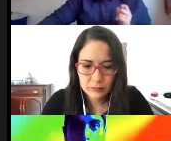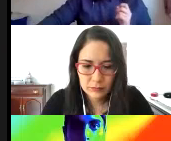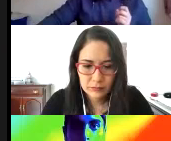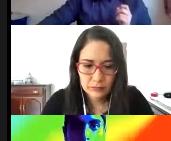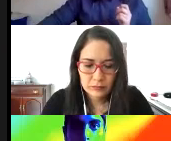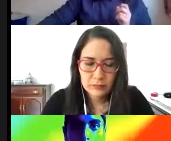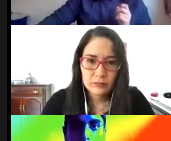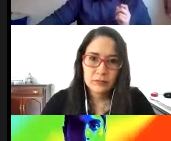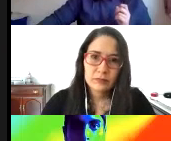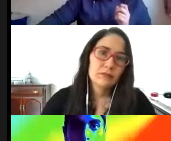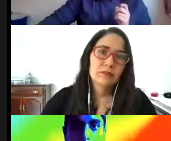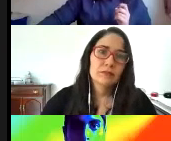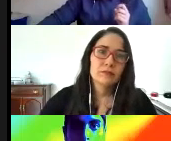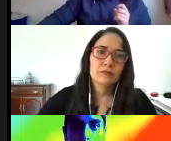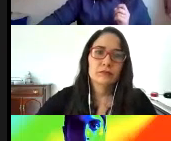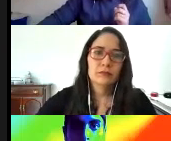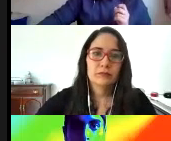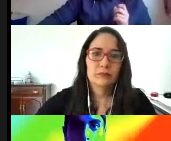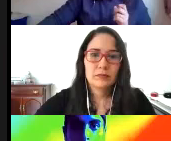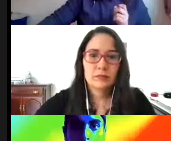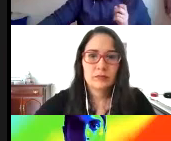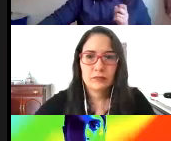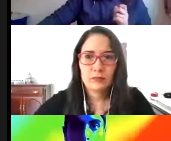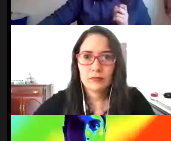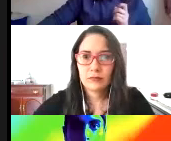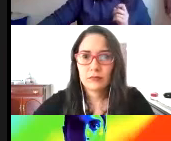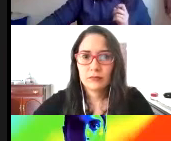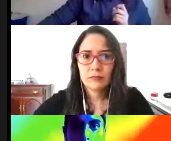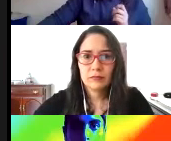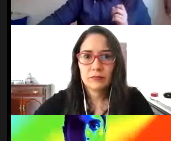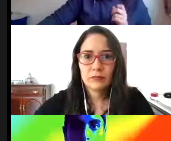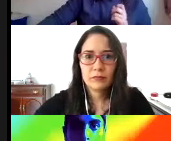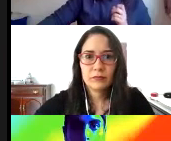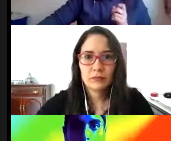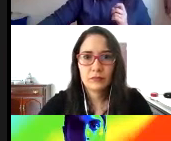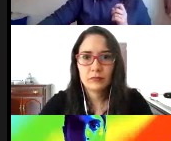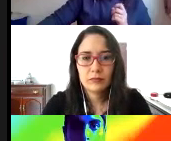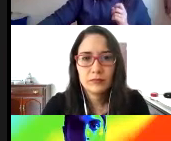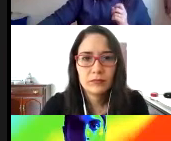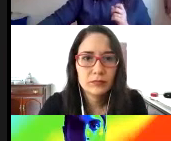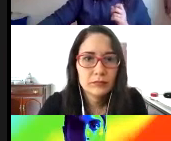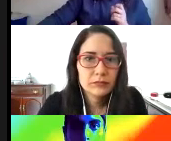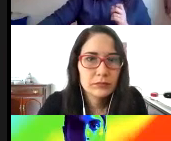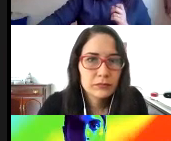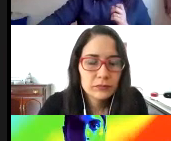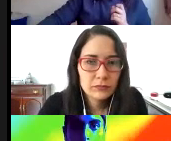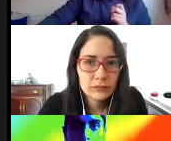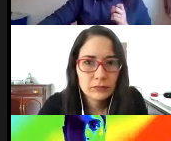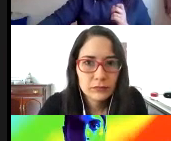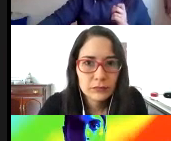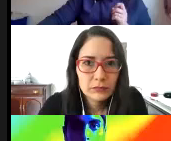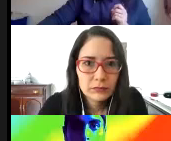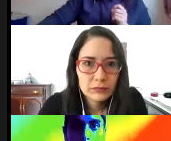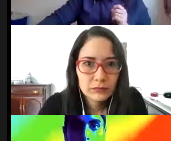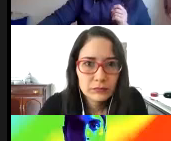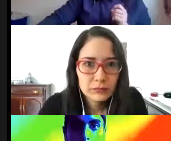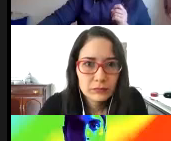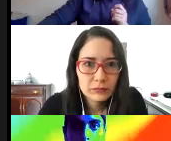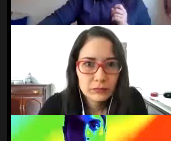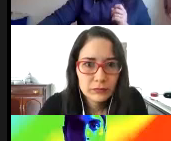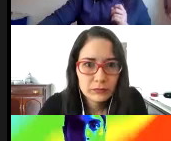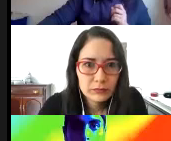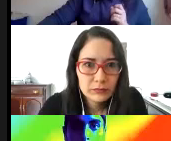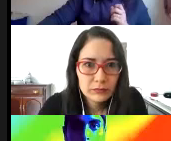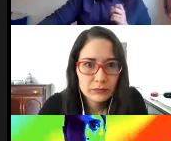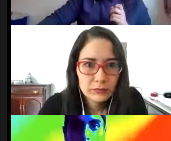Cuando les digo una nata verde es porque es una nata verde. Perdón, aquí. Esto es Amatitlán, estas son las imágenes satelitales, y ven, aquí está